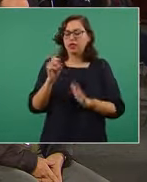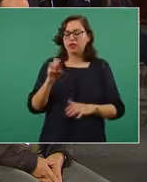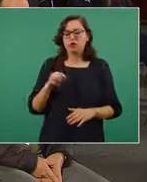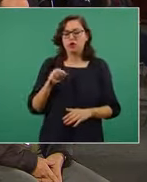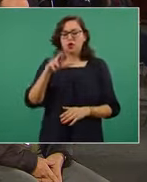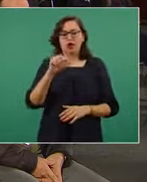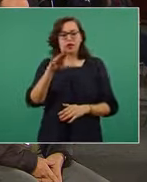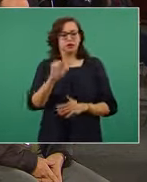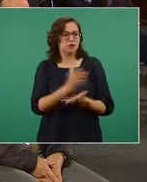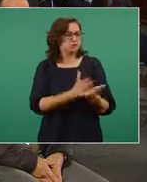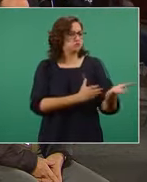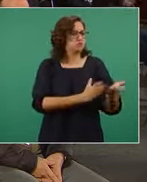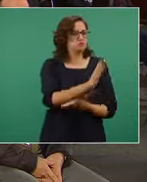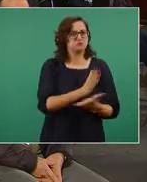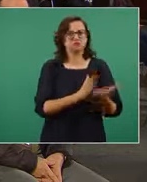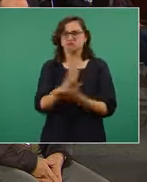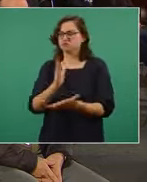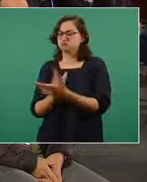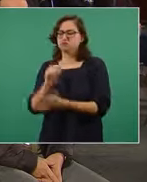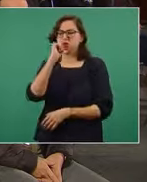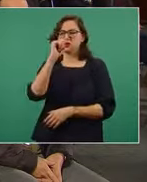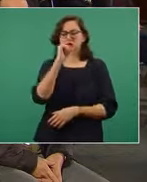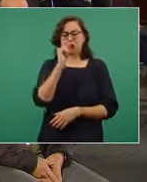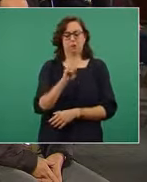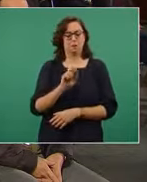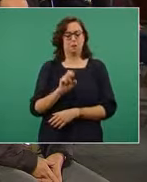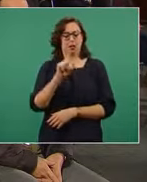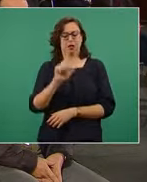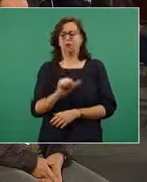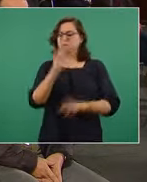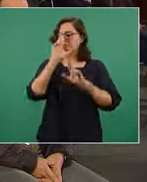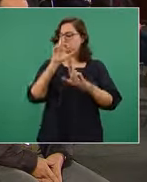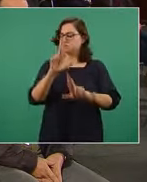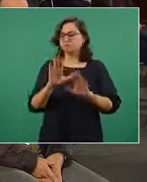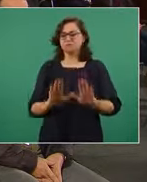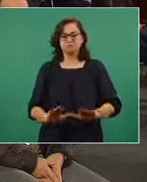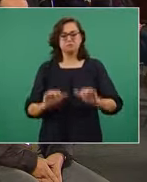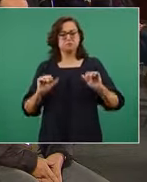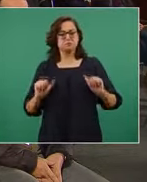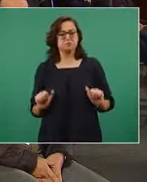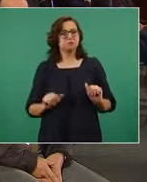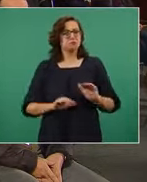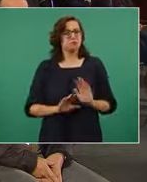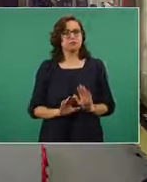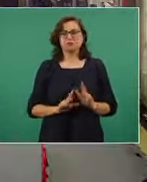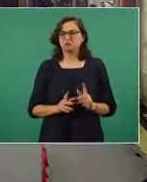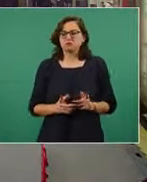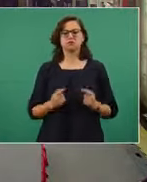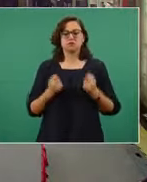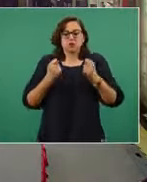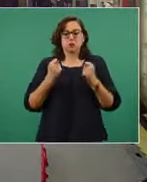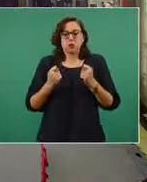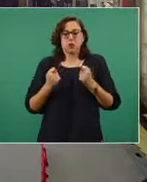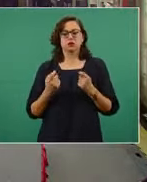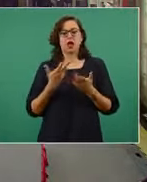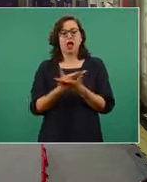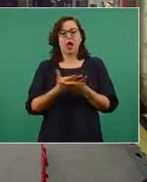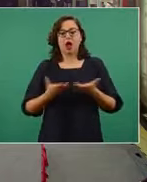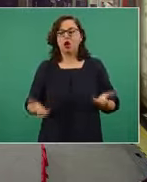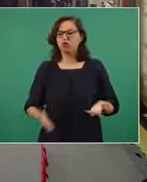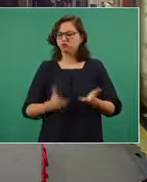intervenir en las elecciones y respetar la veda electoral. Y en este mismo sentido, presidente, preguntarle qué le dice a estos